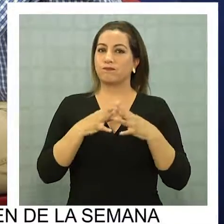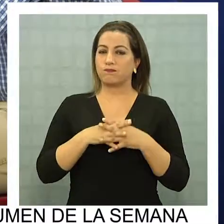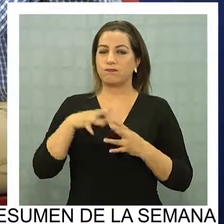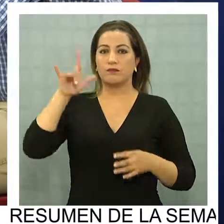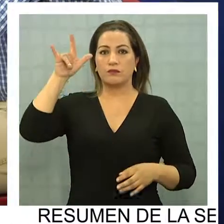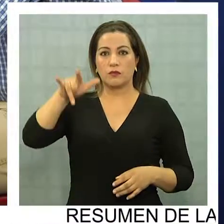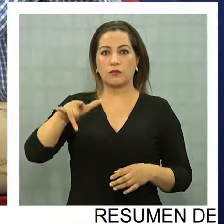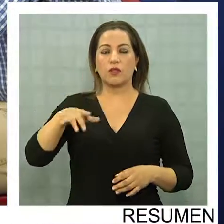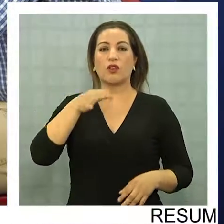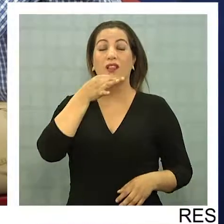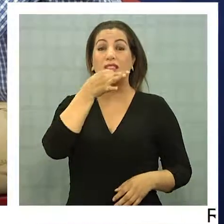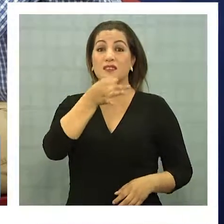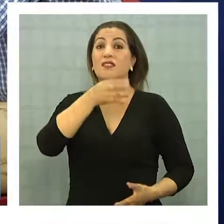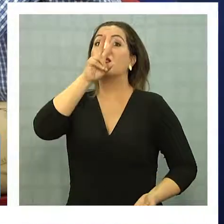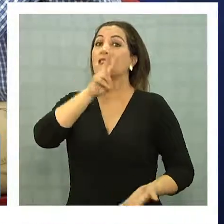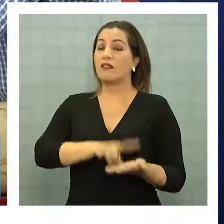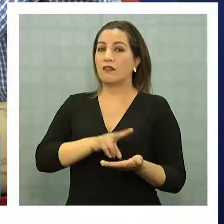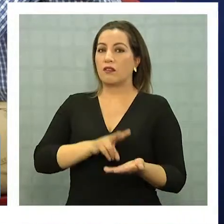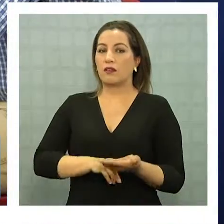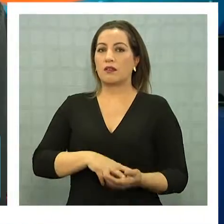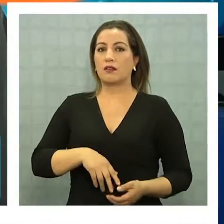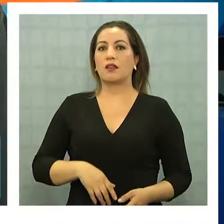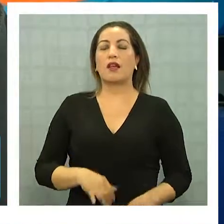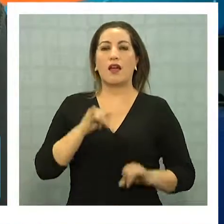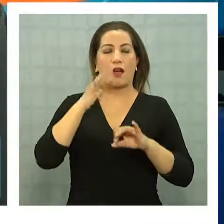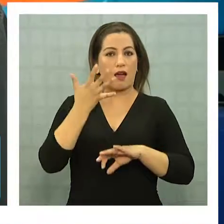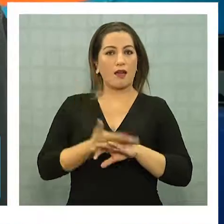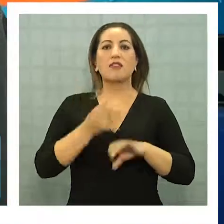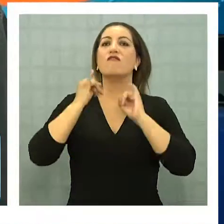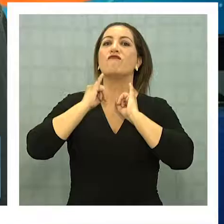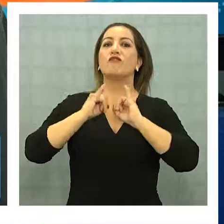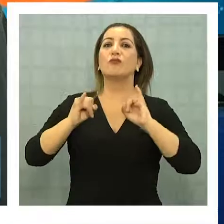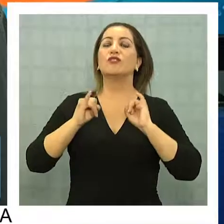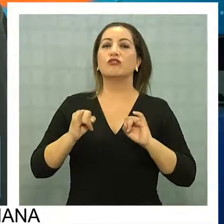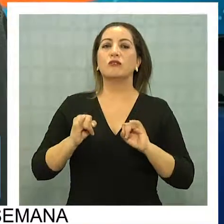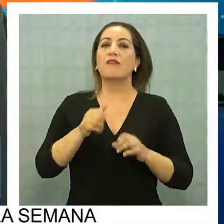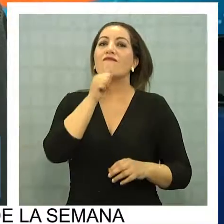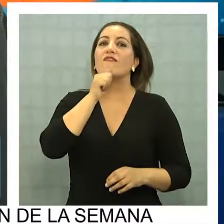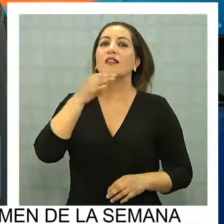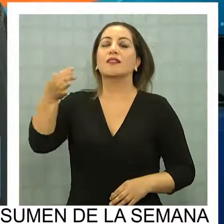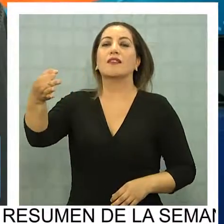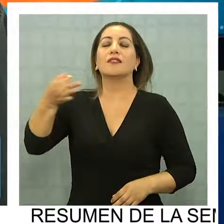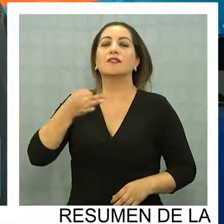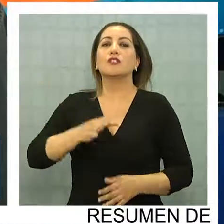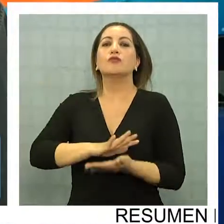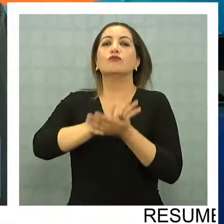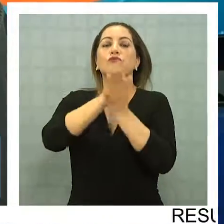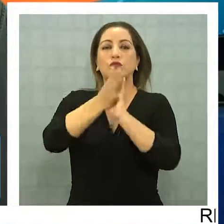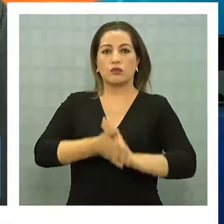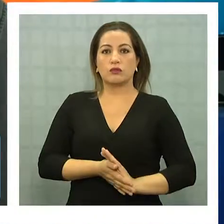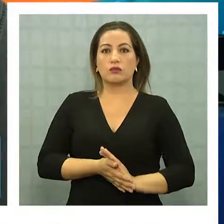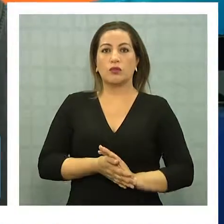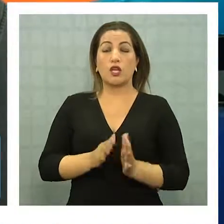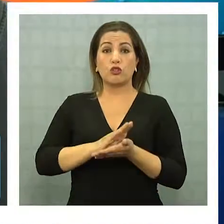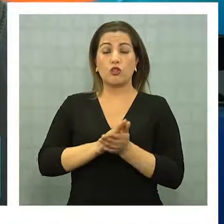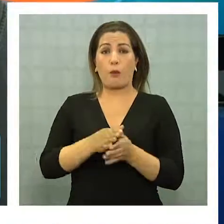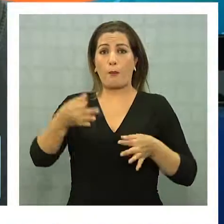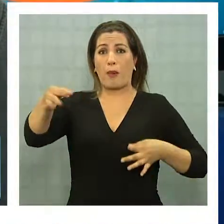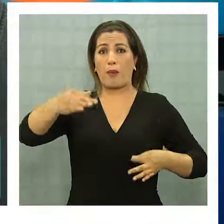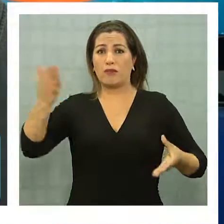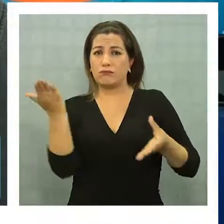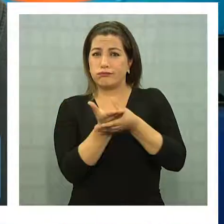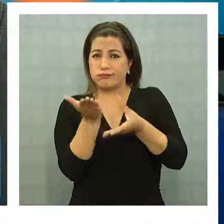respecto de la verdad, porque la información que se tiene es todavía muy insuficiente. Los archivos